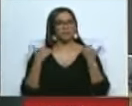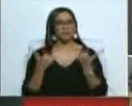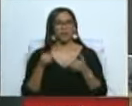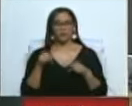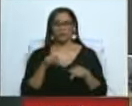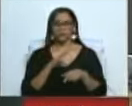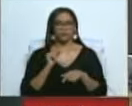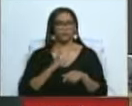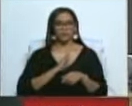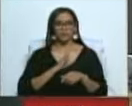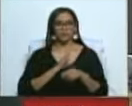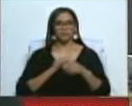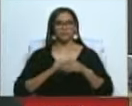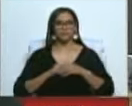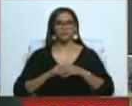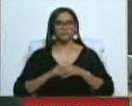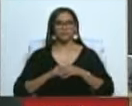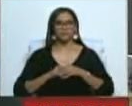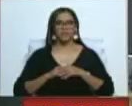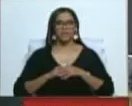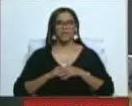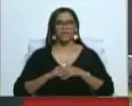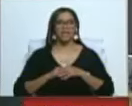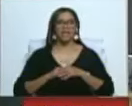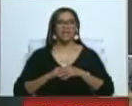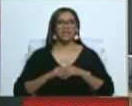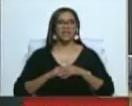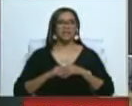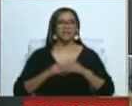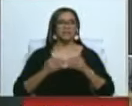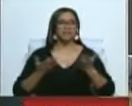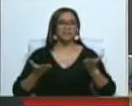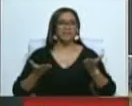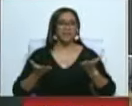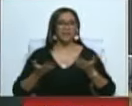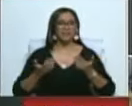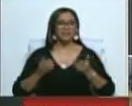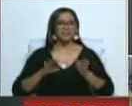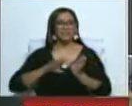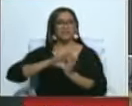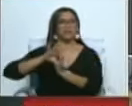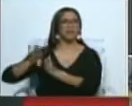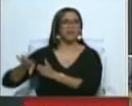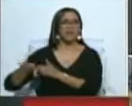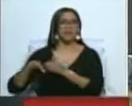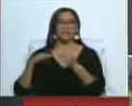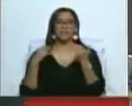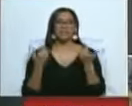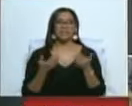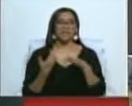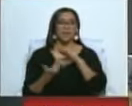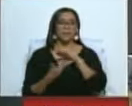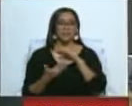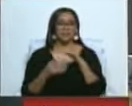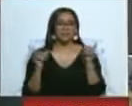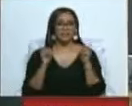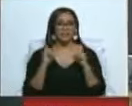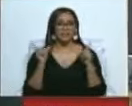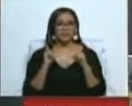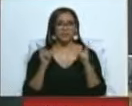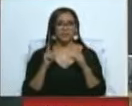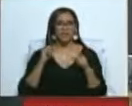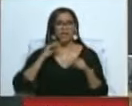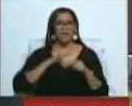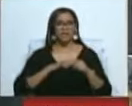así. Es el segmento casi que marginal, porque ni siquiera las plantas televisoras